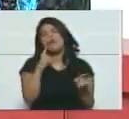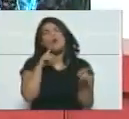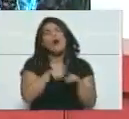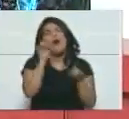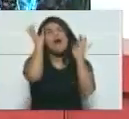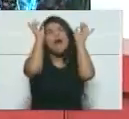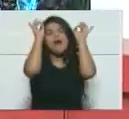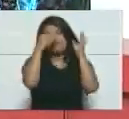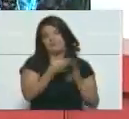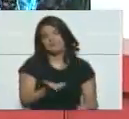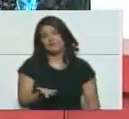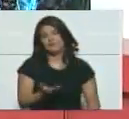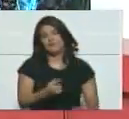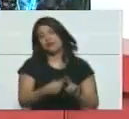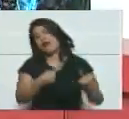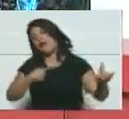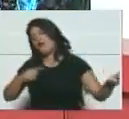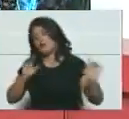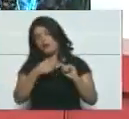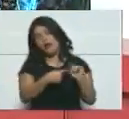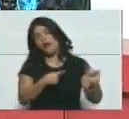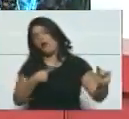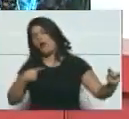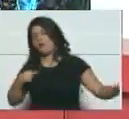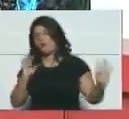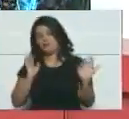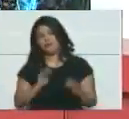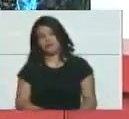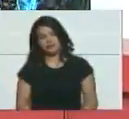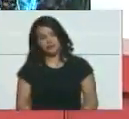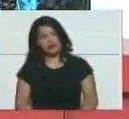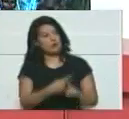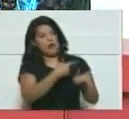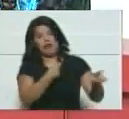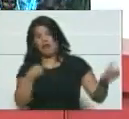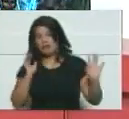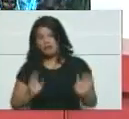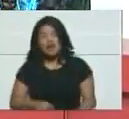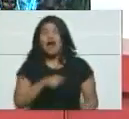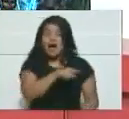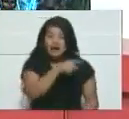Para montar un show lindo y bello, pero no se acuerdan de los 43 muertos que él ocasionó.